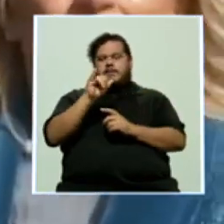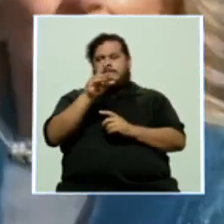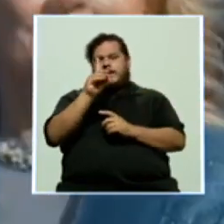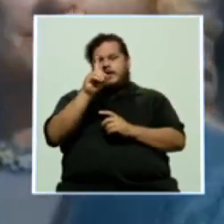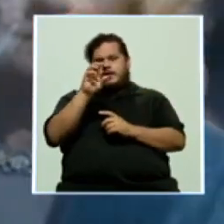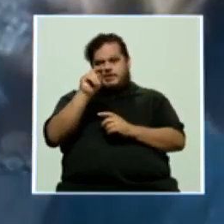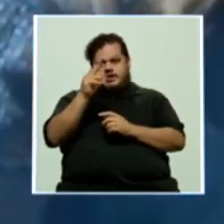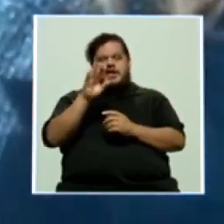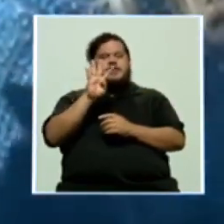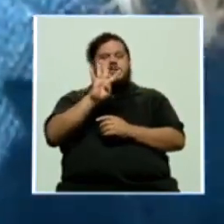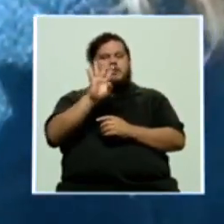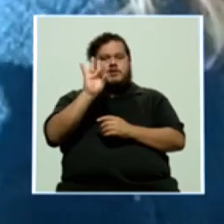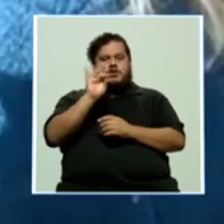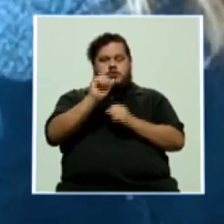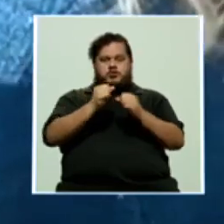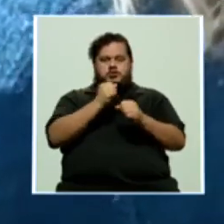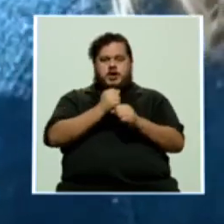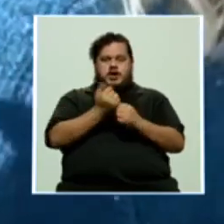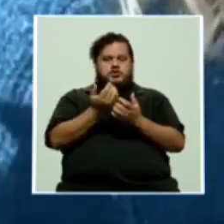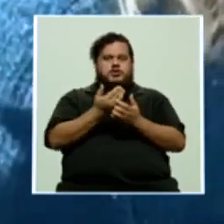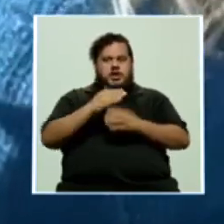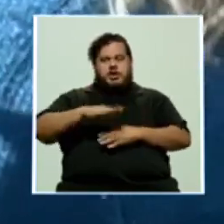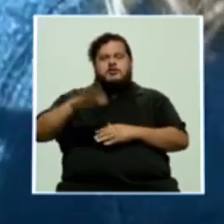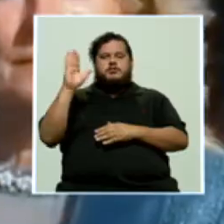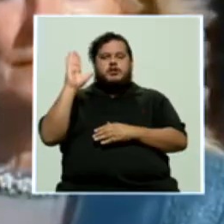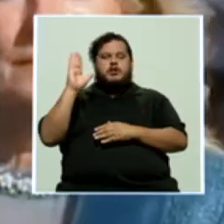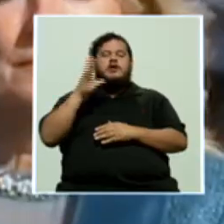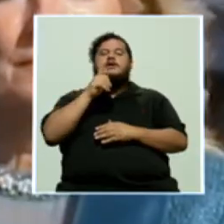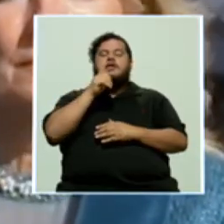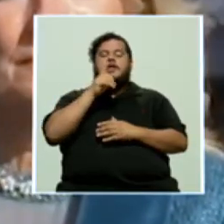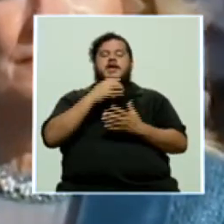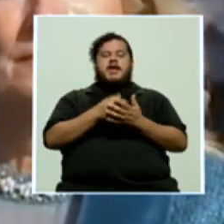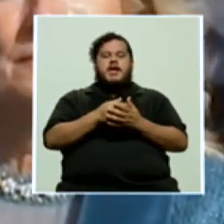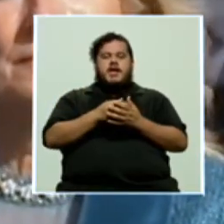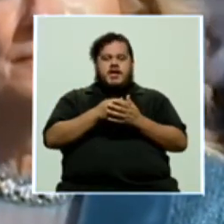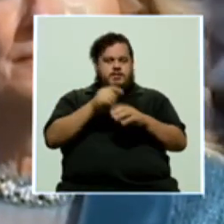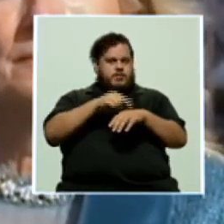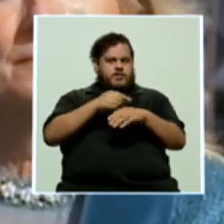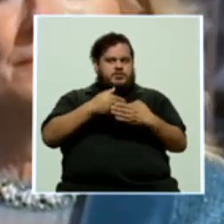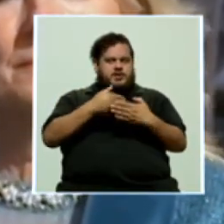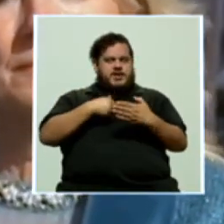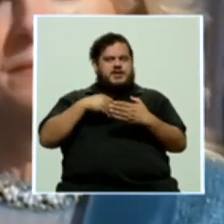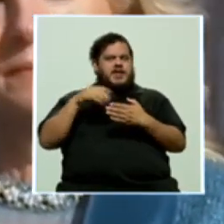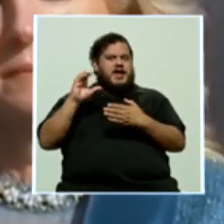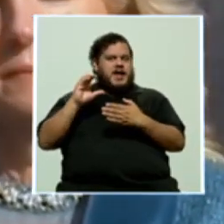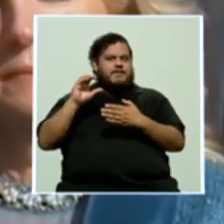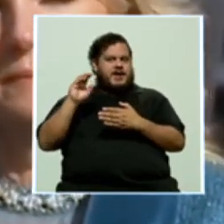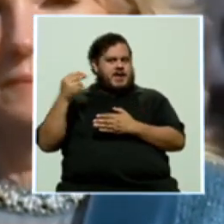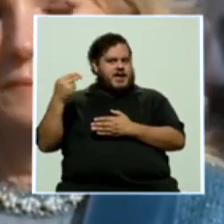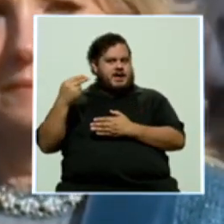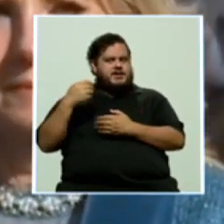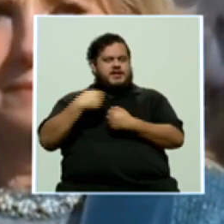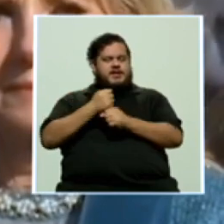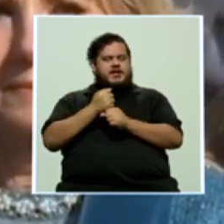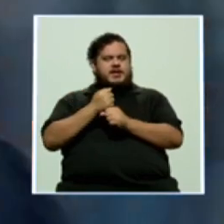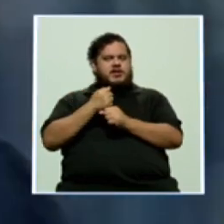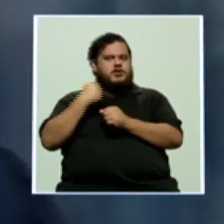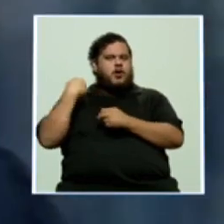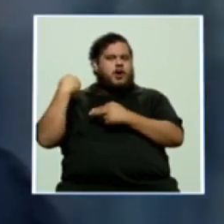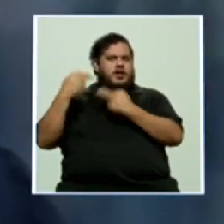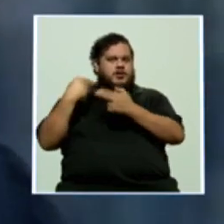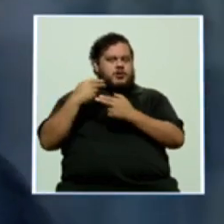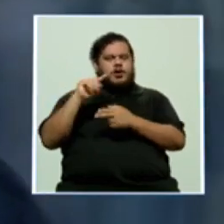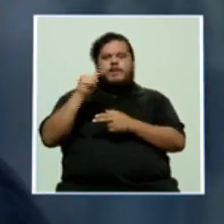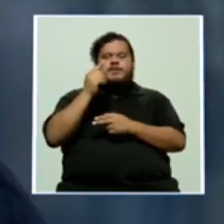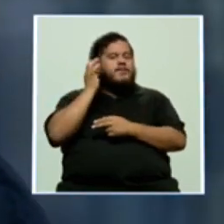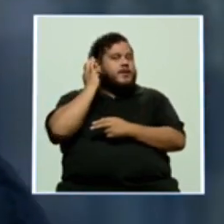juró el cargo ante el presidente de la Corte Suprema. Momentos antes, Kamala Harris hizo historia como la primera mujer y